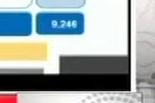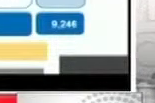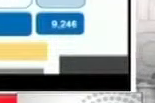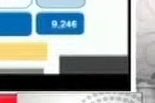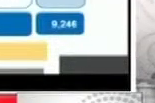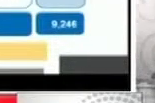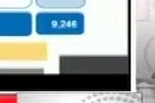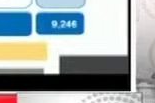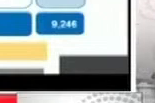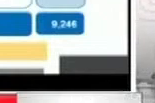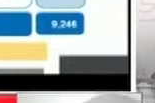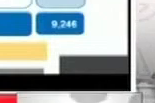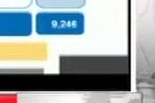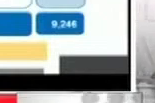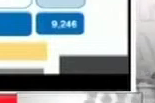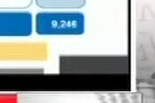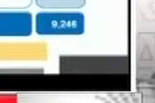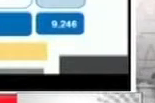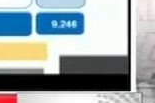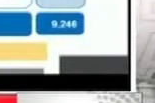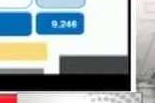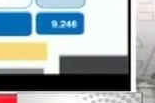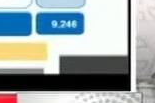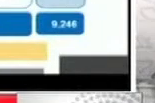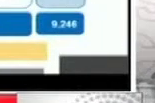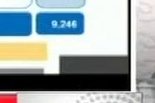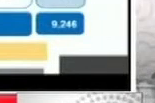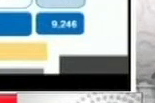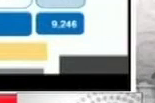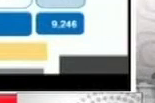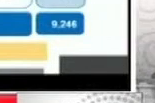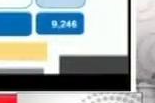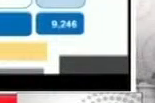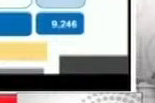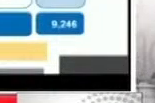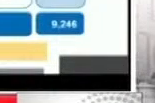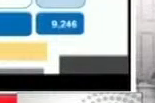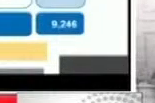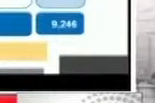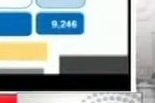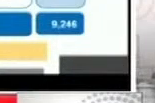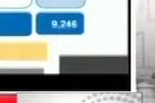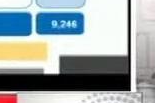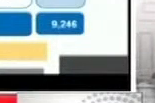presupuesto asignado es, como les decía, de